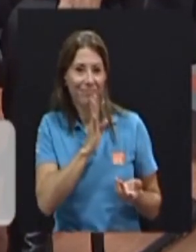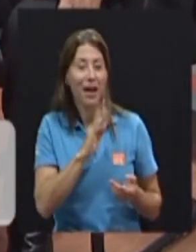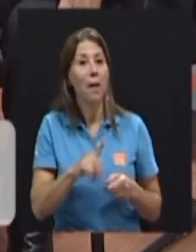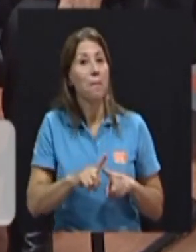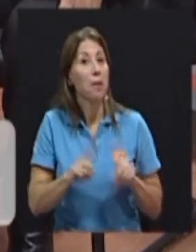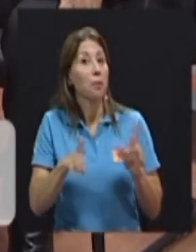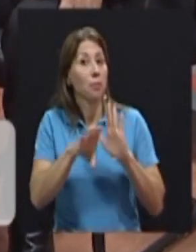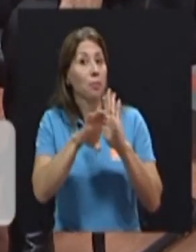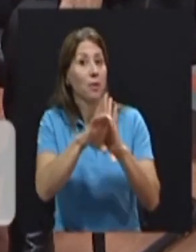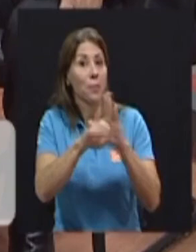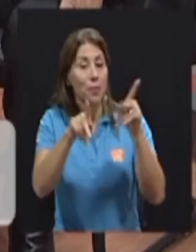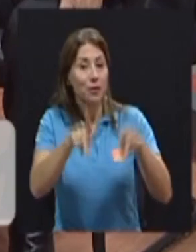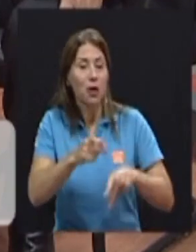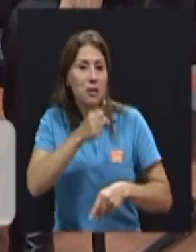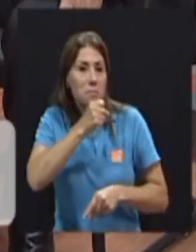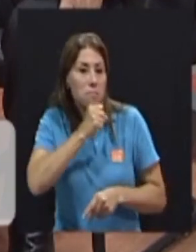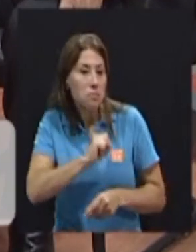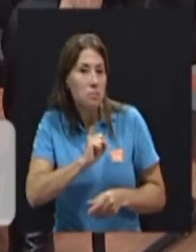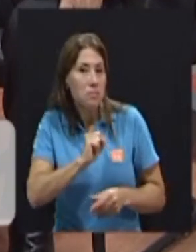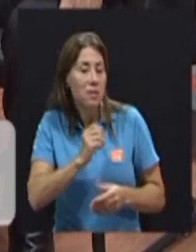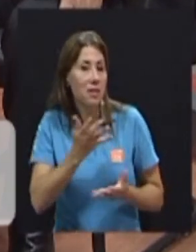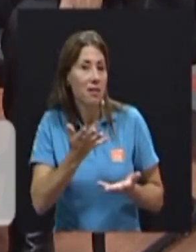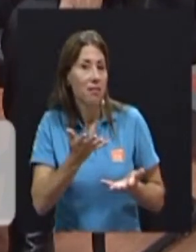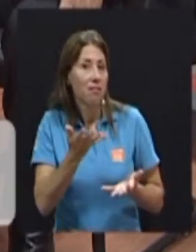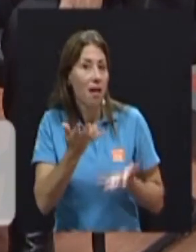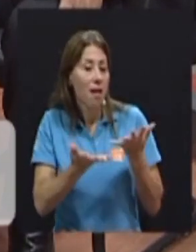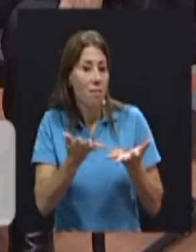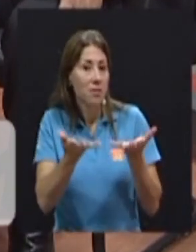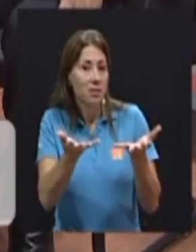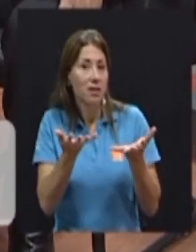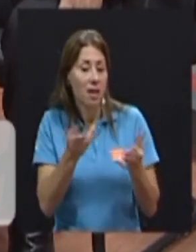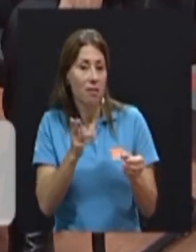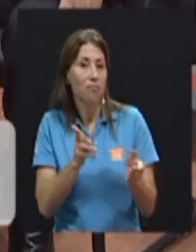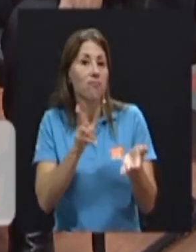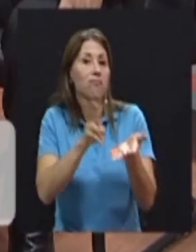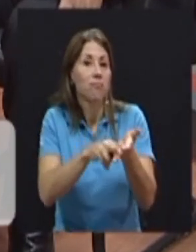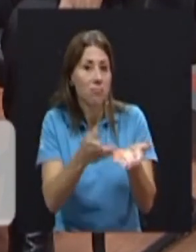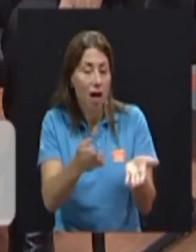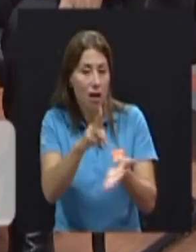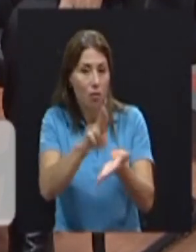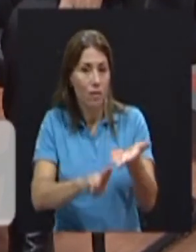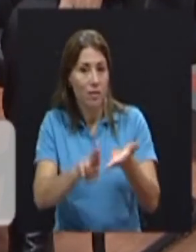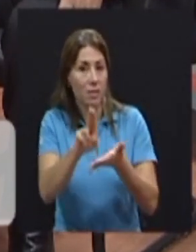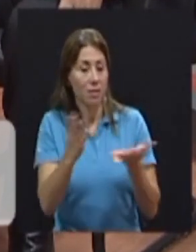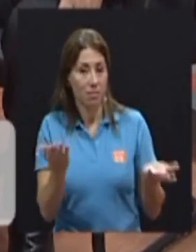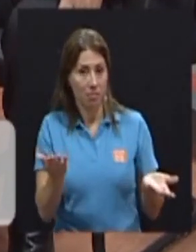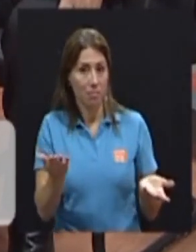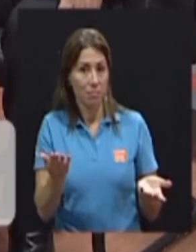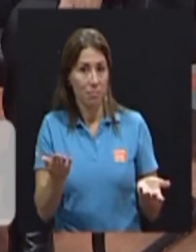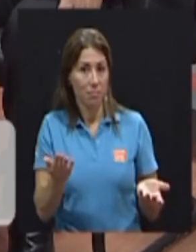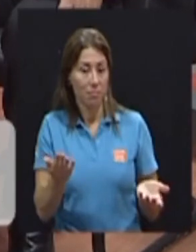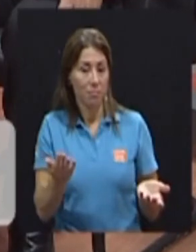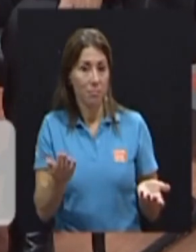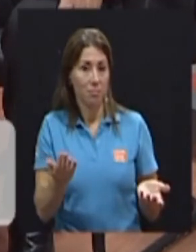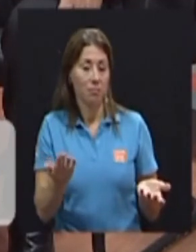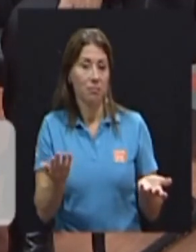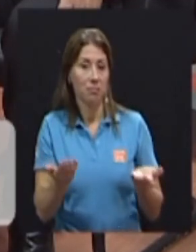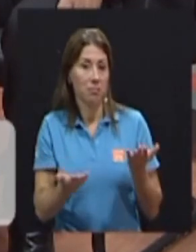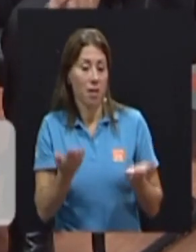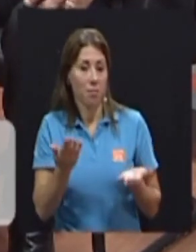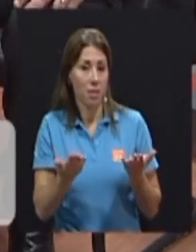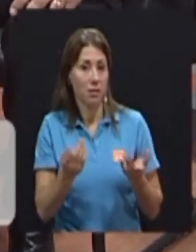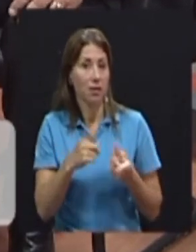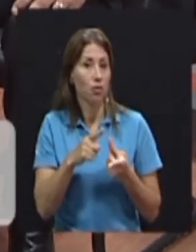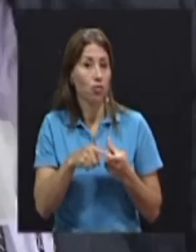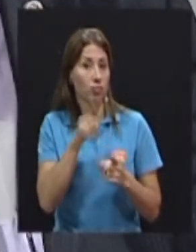llegan en grupos etarios de esos también sin ser lo central, pero llegan también a las